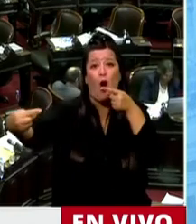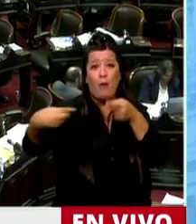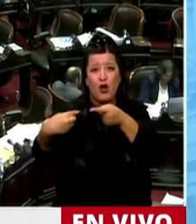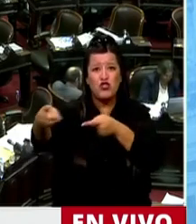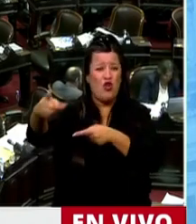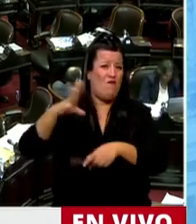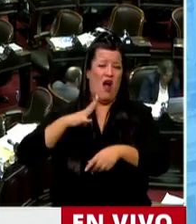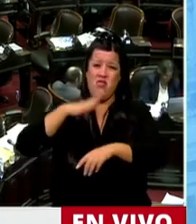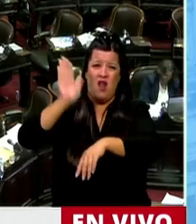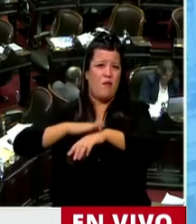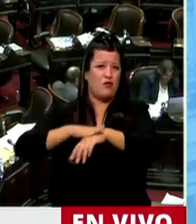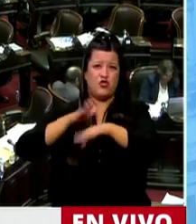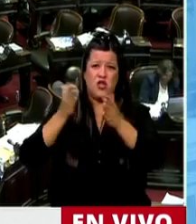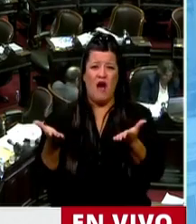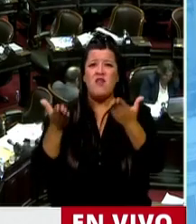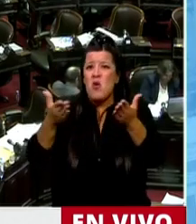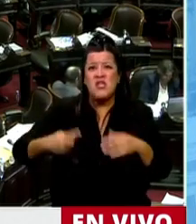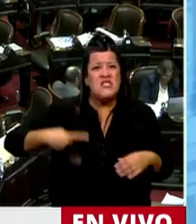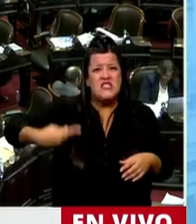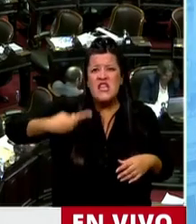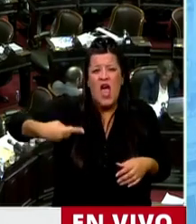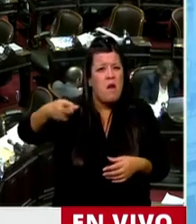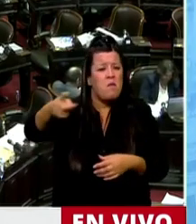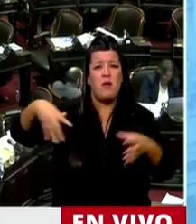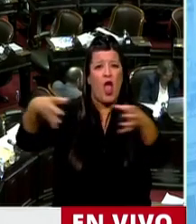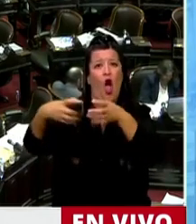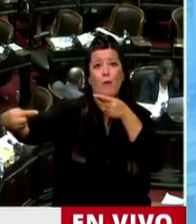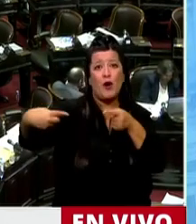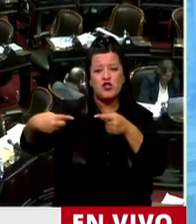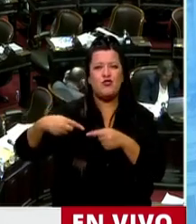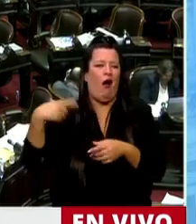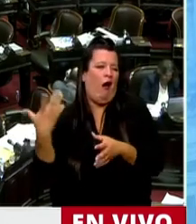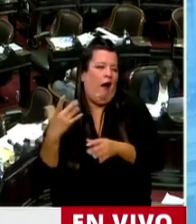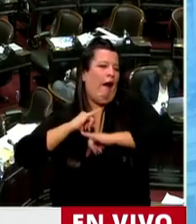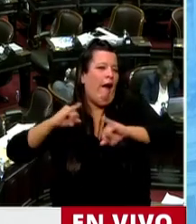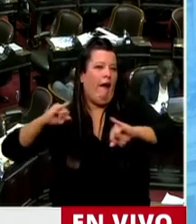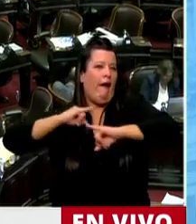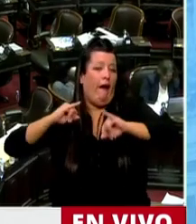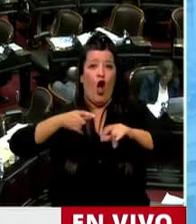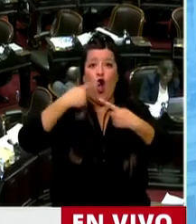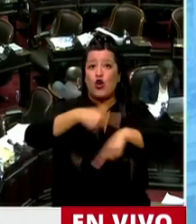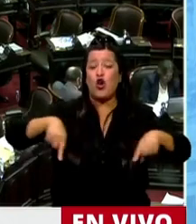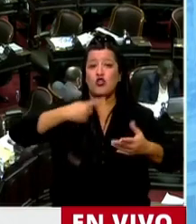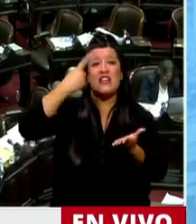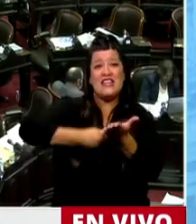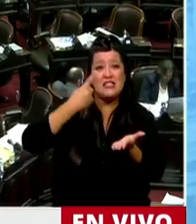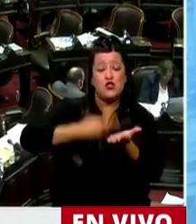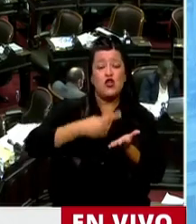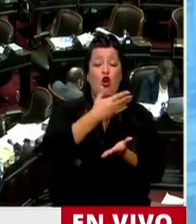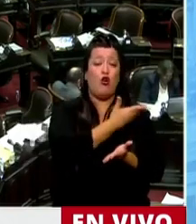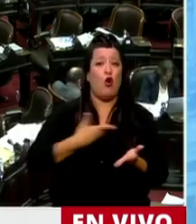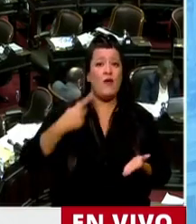que todo el tiempo estuvieron fogoneando todas las medidas que ha tomado el gobierno de la